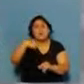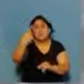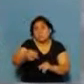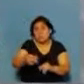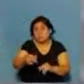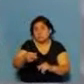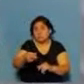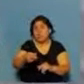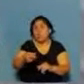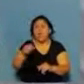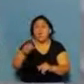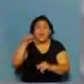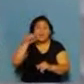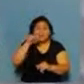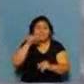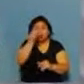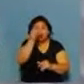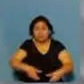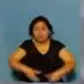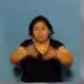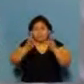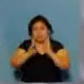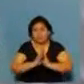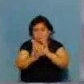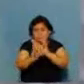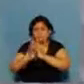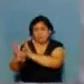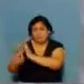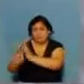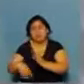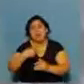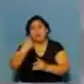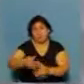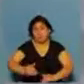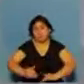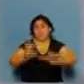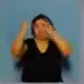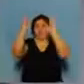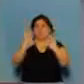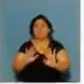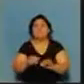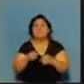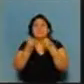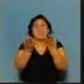ahora con el cultivo de la zafra que viene, esperamos poder revertirlo.